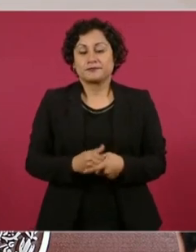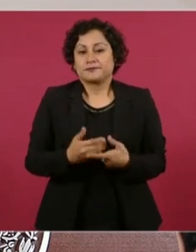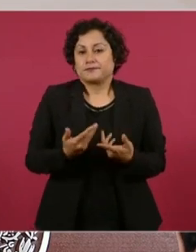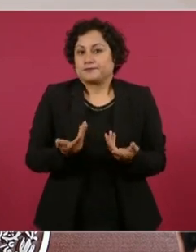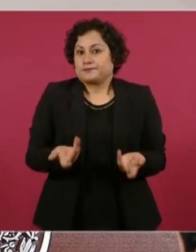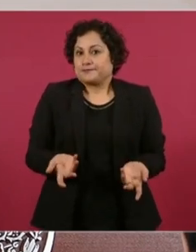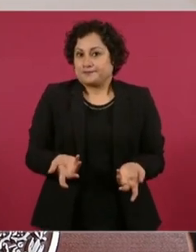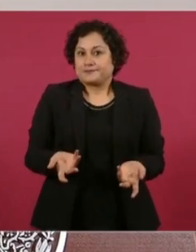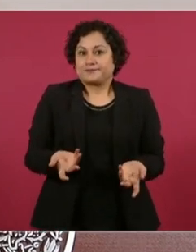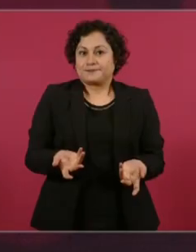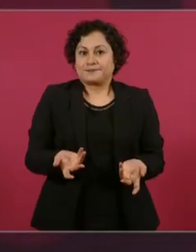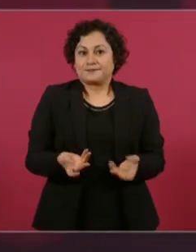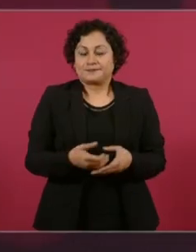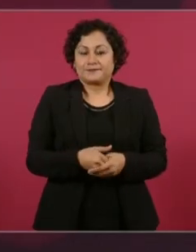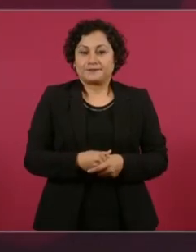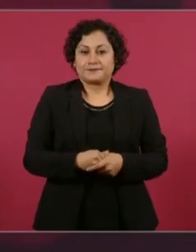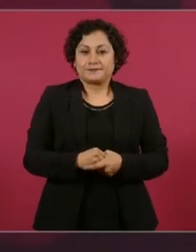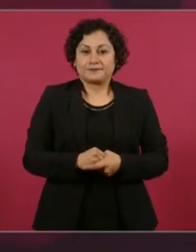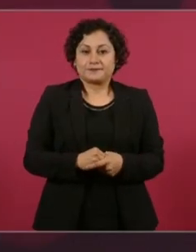Entonces,